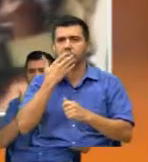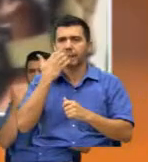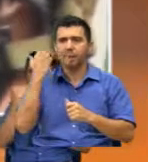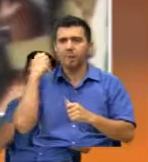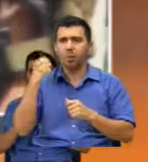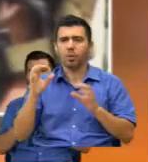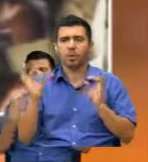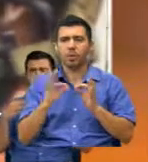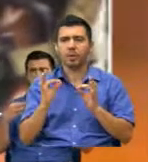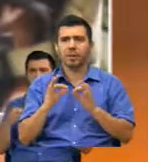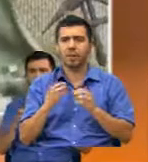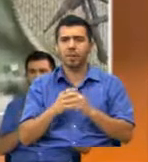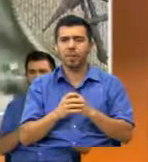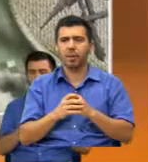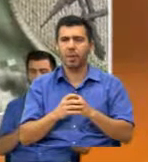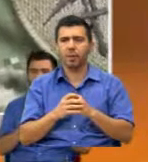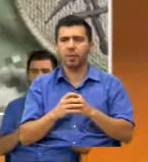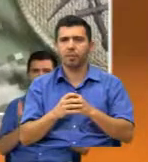simple